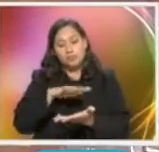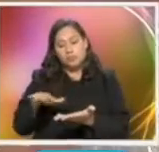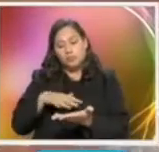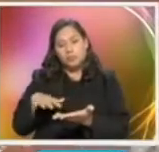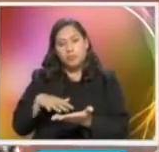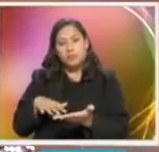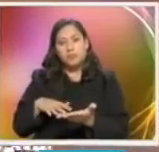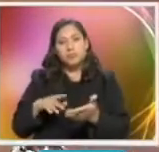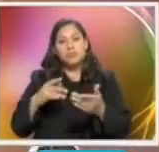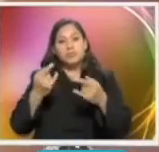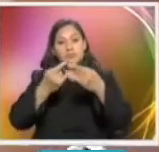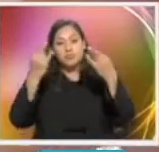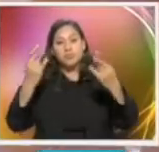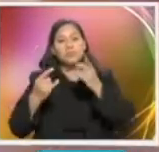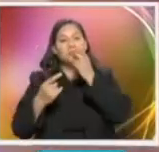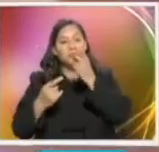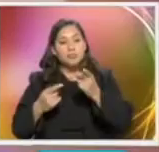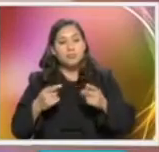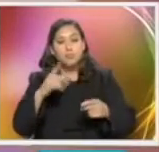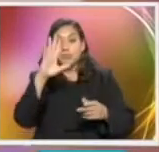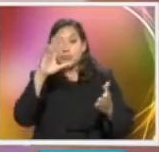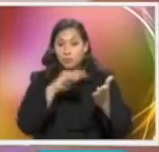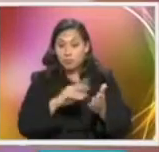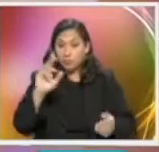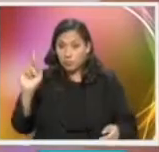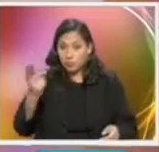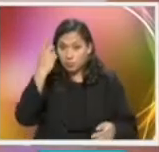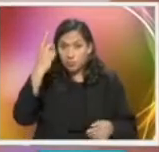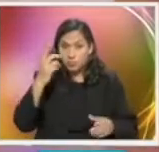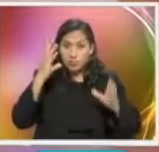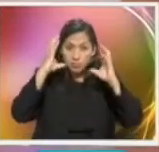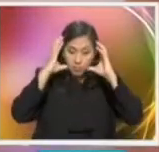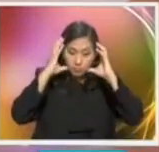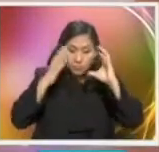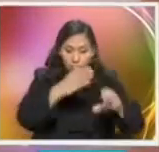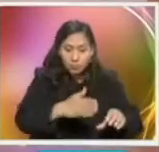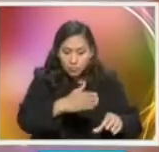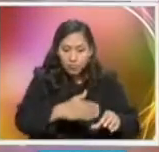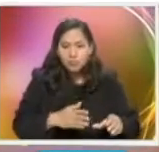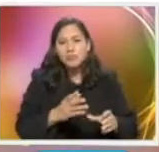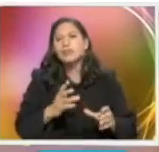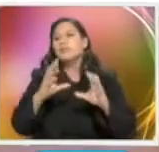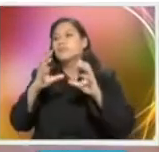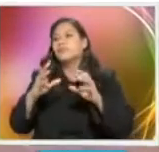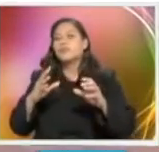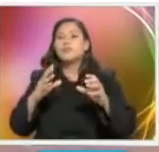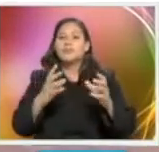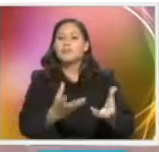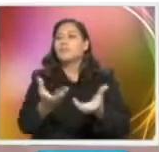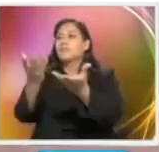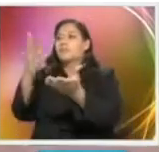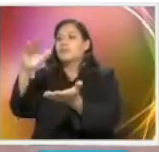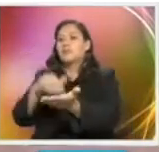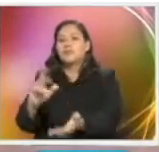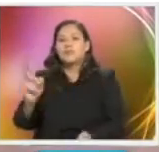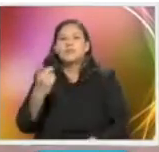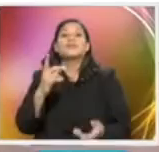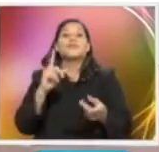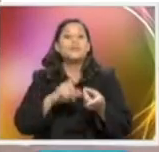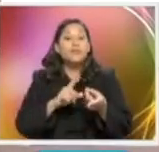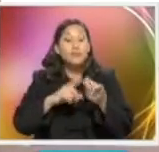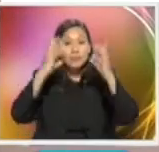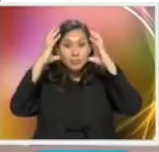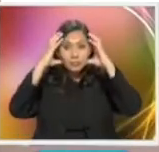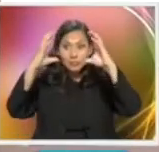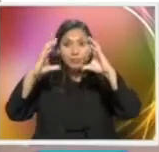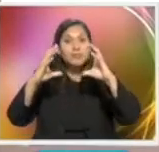cartelón donde decía $5,000 por la cabeza de Villa y lo tomó literal y por eso fue a cortársela. No se sabe dónde quedó la cabeza de